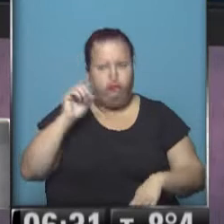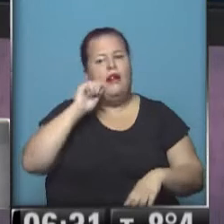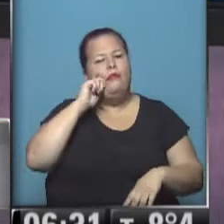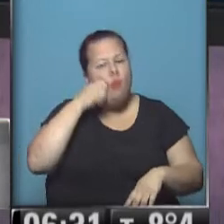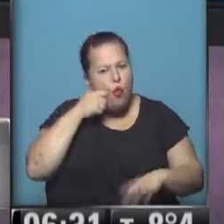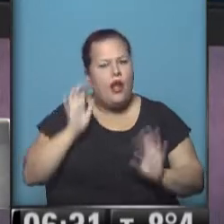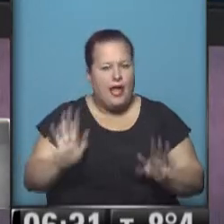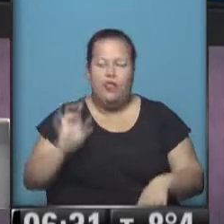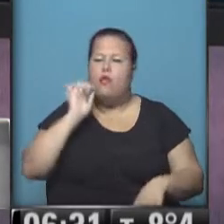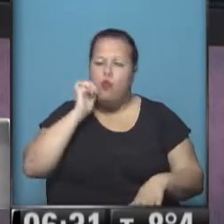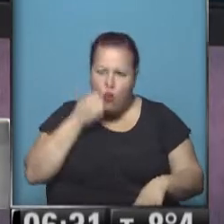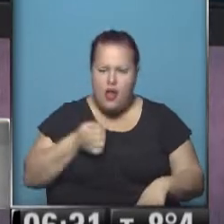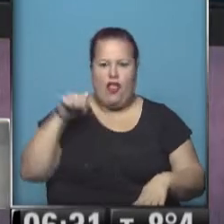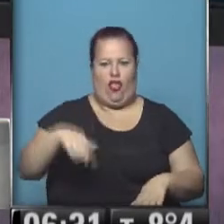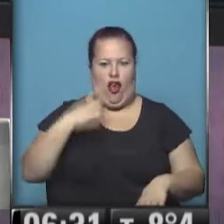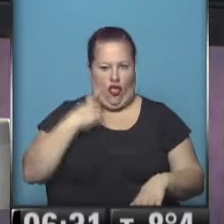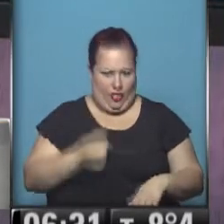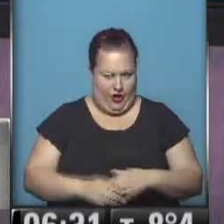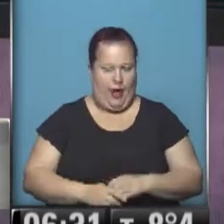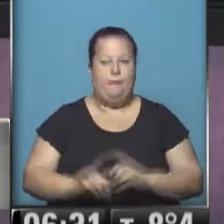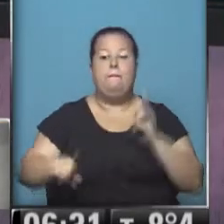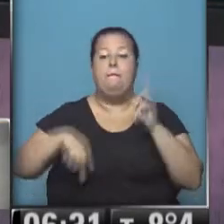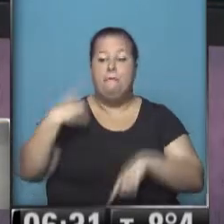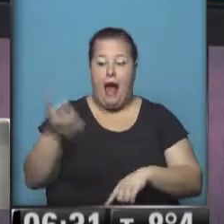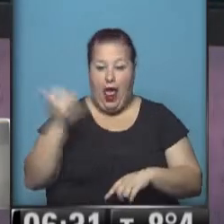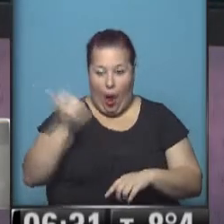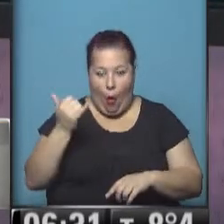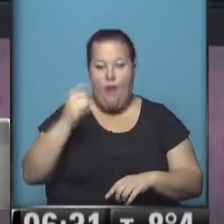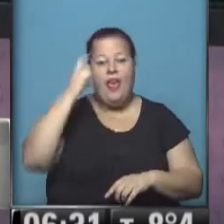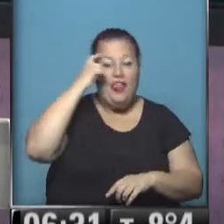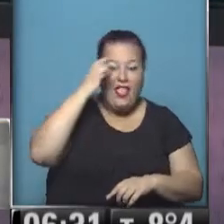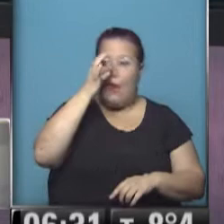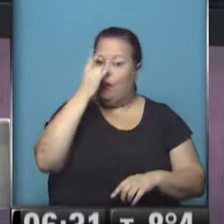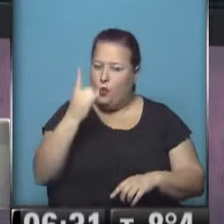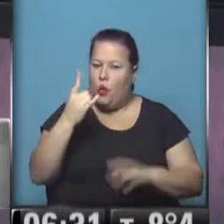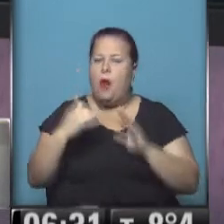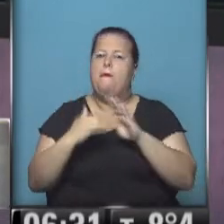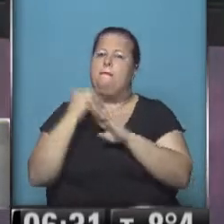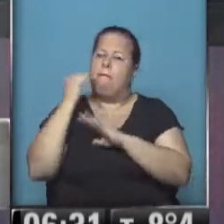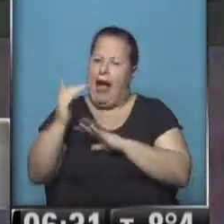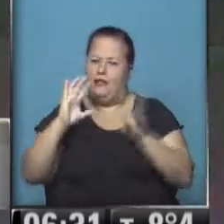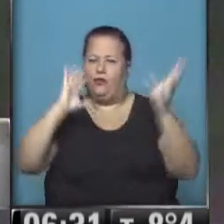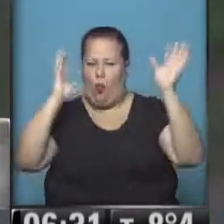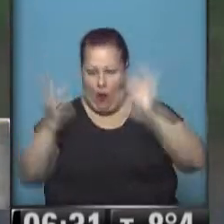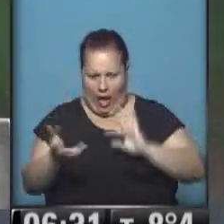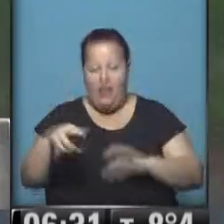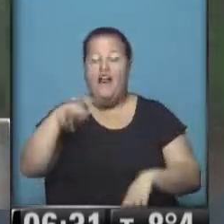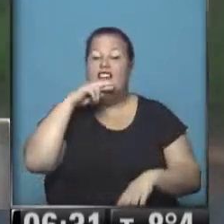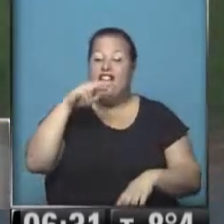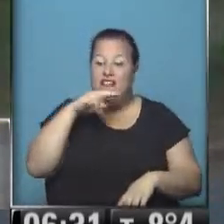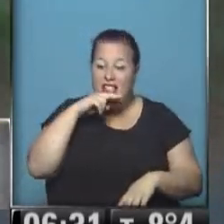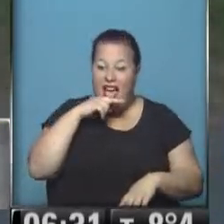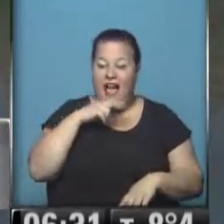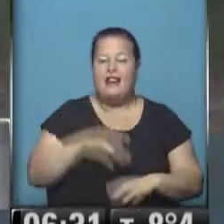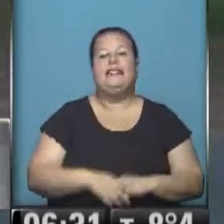lindísimo lindísimo especial mañana jueves 10 21 un poquito más nublado viernes